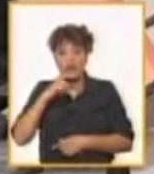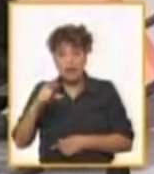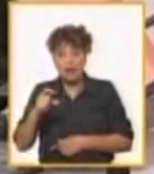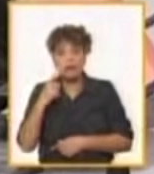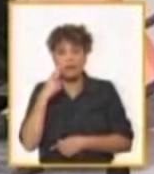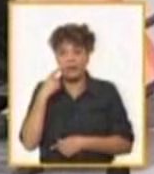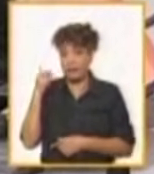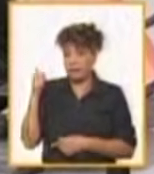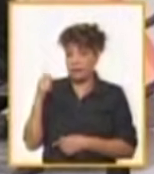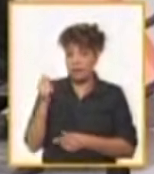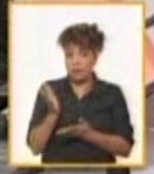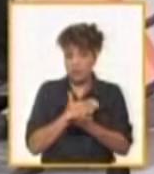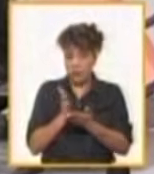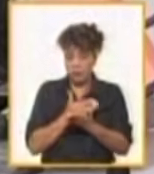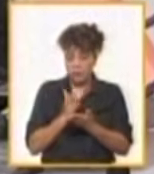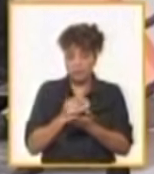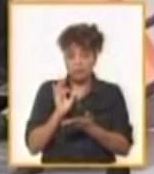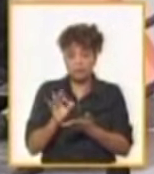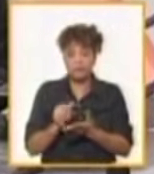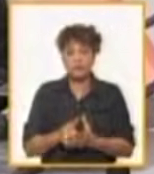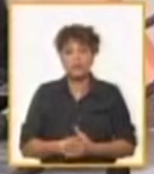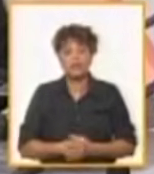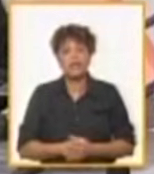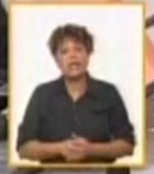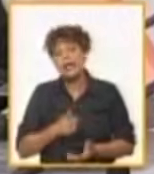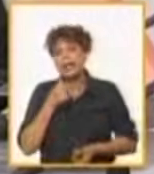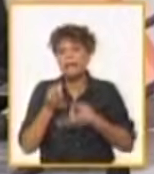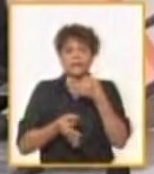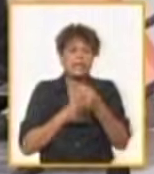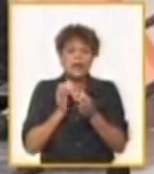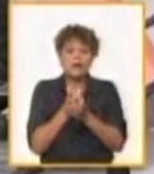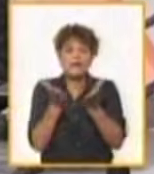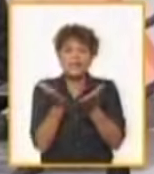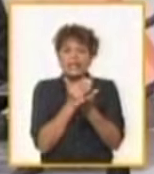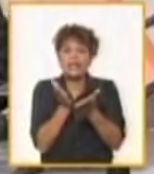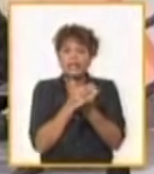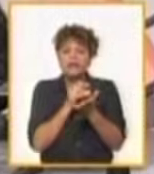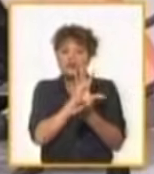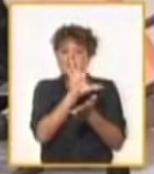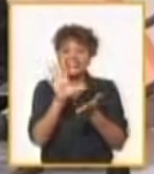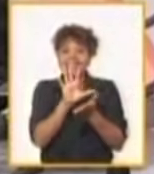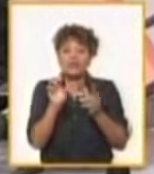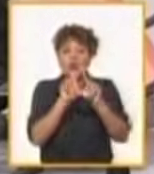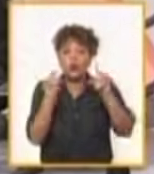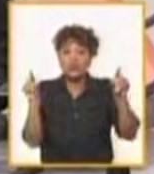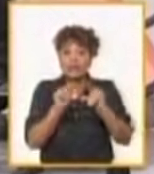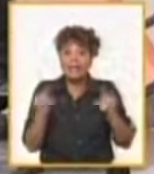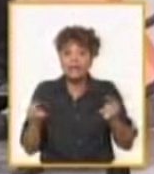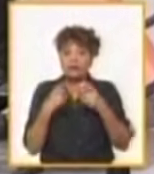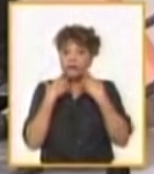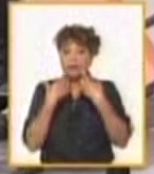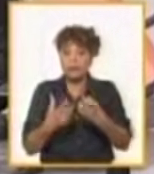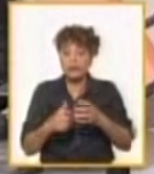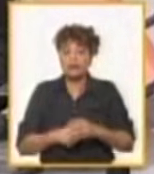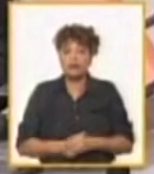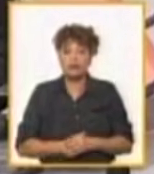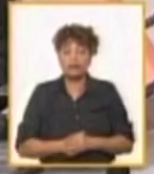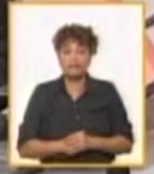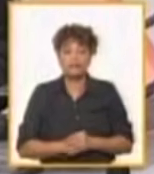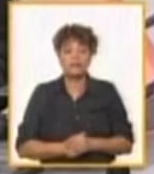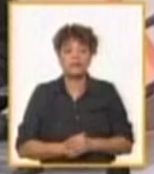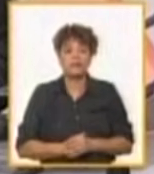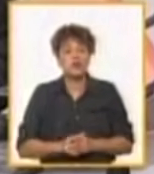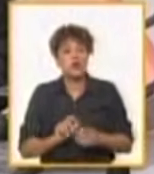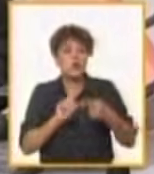Ubieta. Y Ubieta en la presentación hablaba de 5 textos que para él eran fundamentales en el discurso